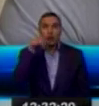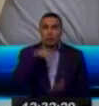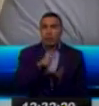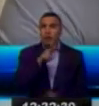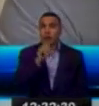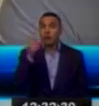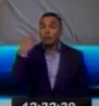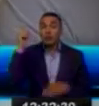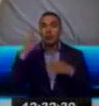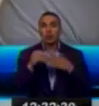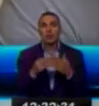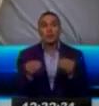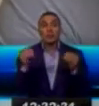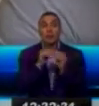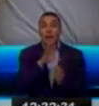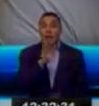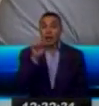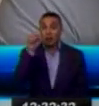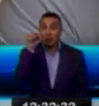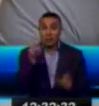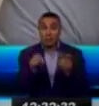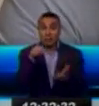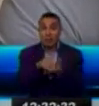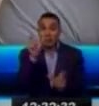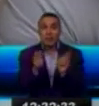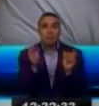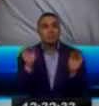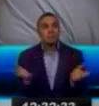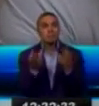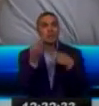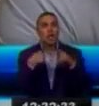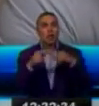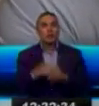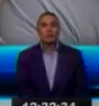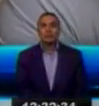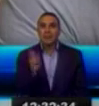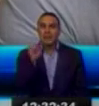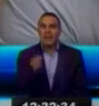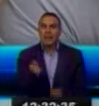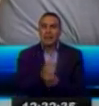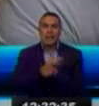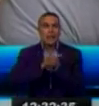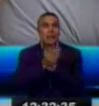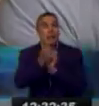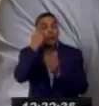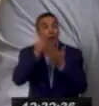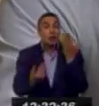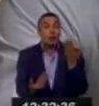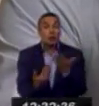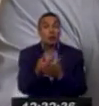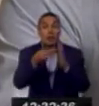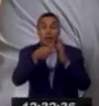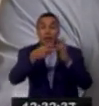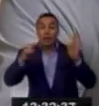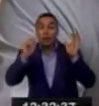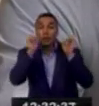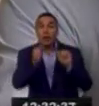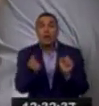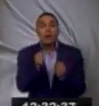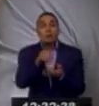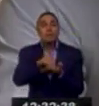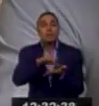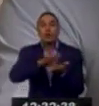ser exacto, más de 500.000 emprendimientos. Tenemos que hacer cambios para dar espacios a que las nuevas tecnologías puedan ser